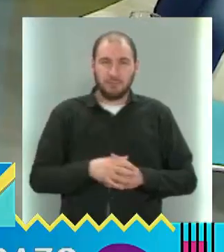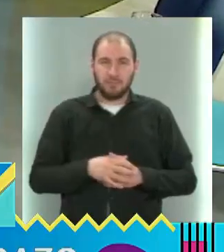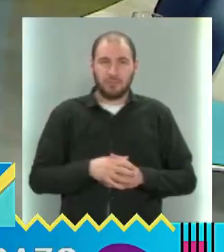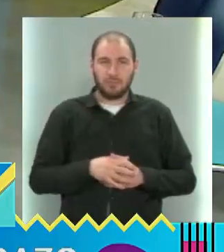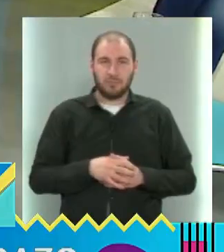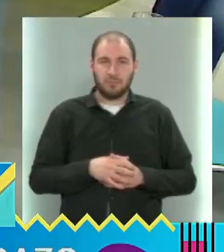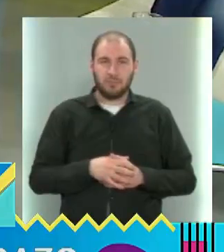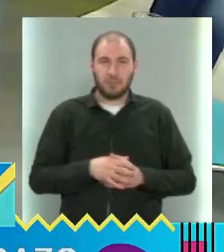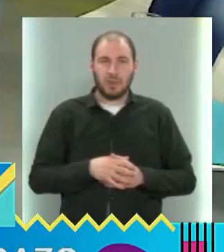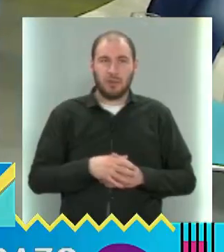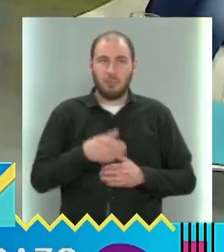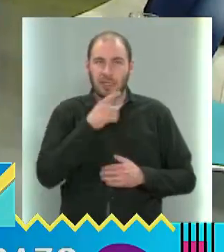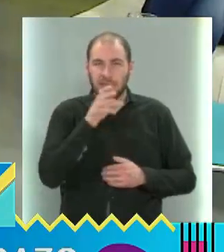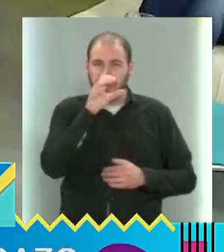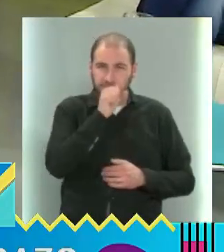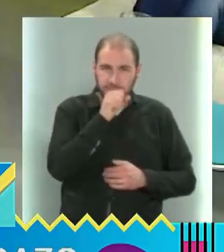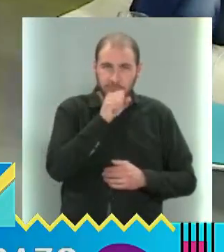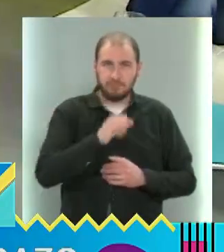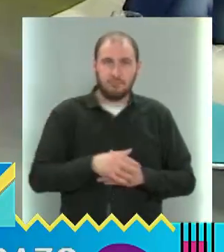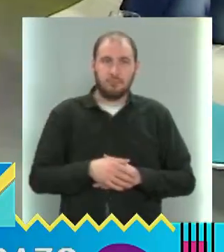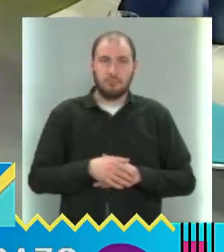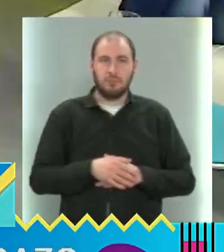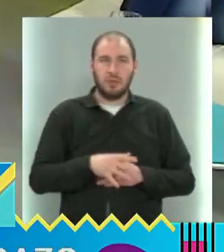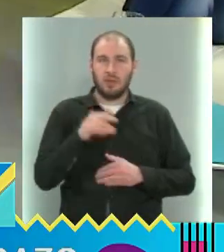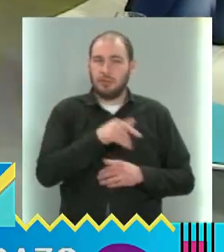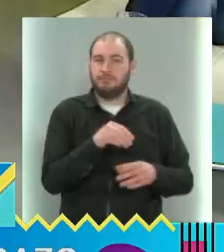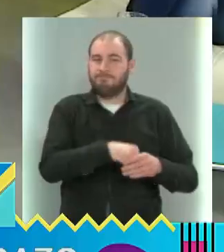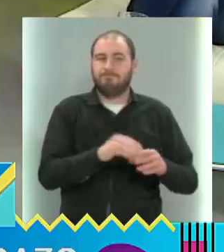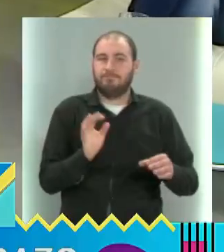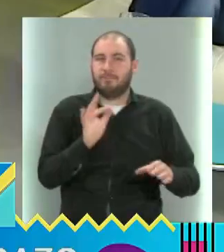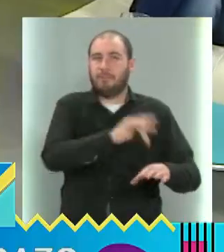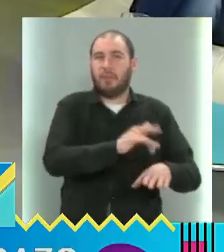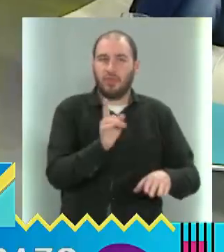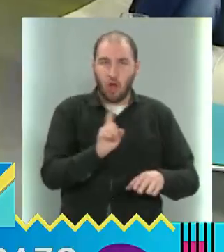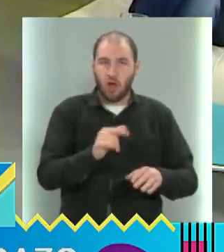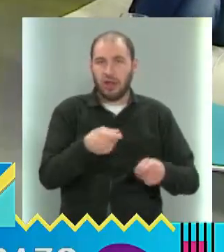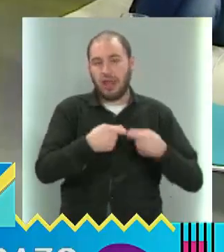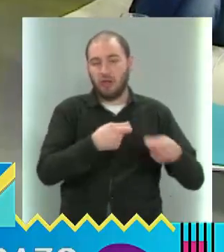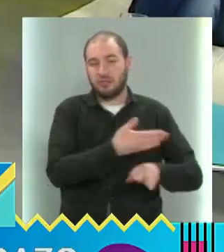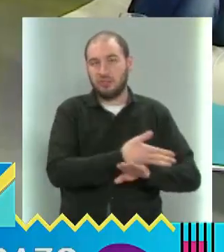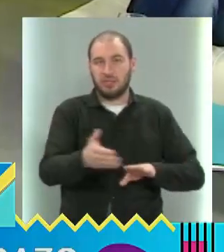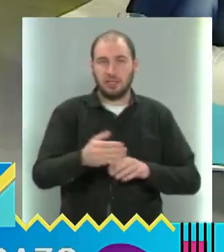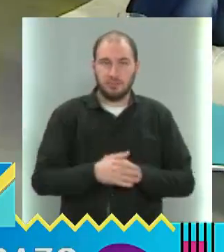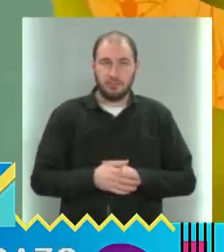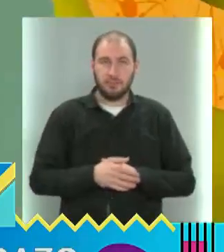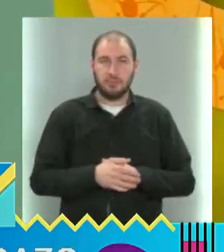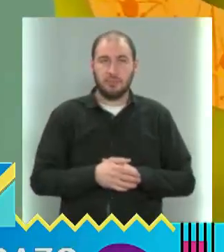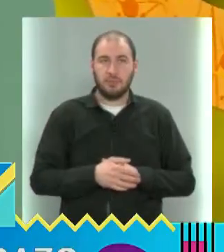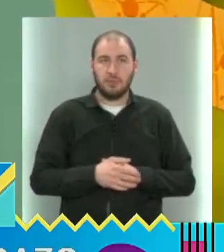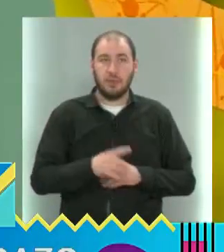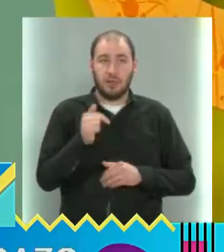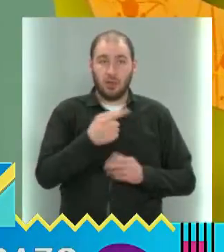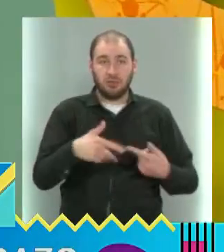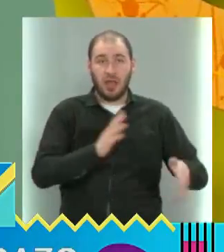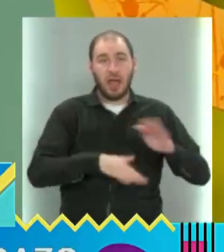digamos, tácitamente, bueno, en esto no nos metemos y el negocio continúa. Así que evidentemente que es lo que